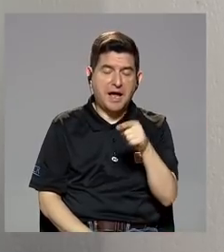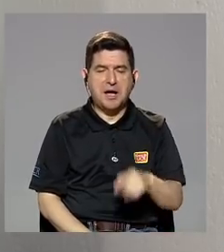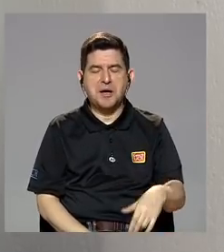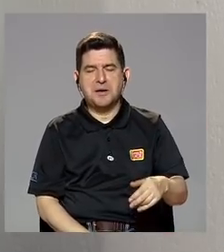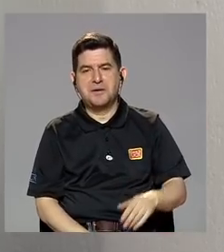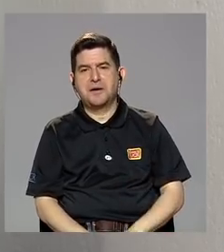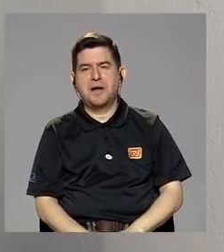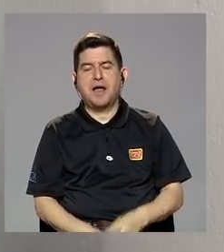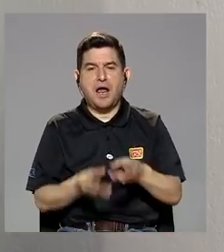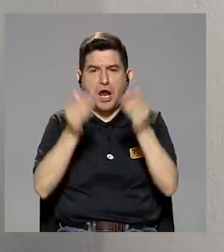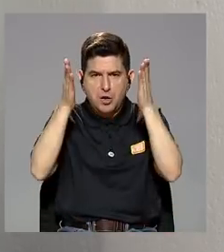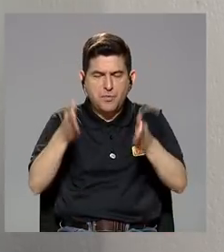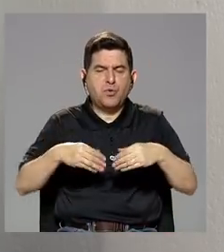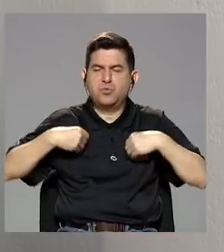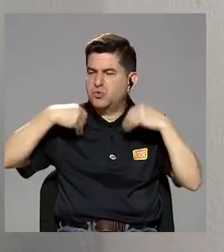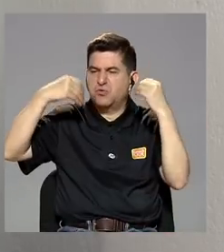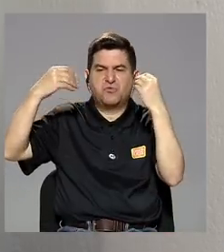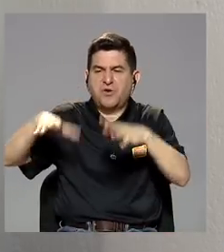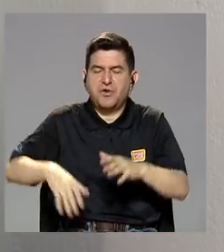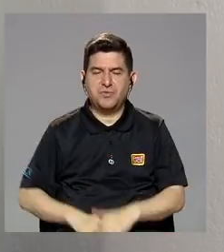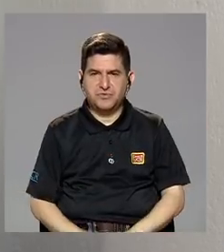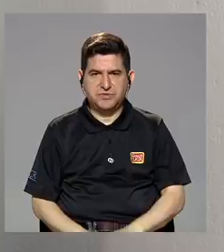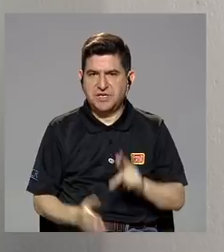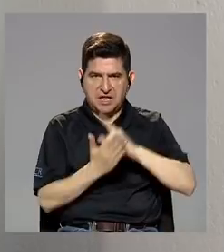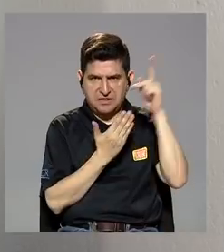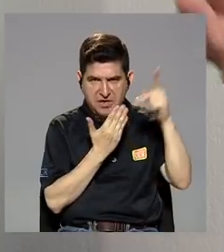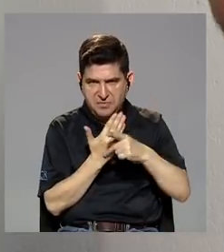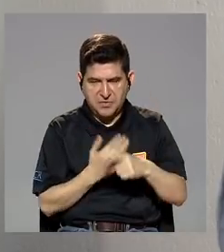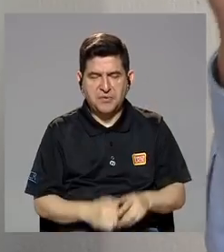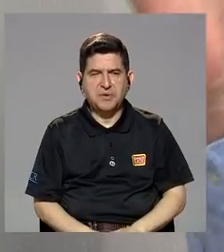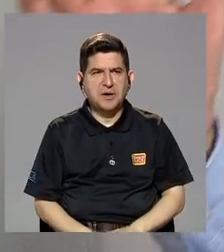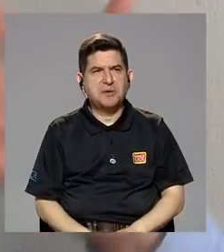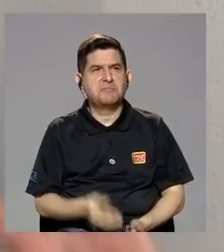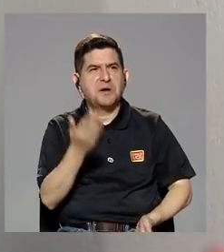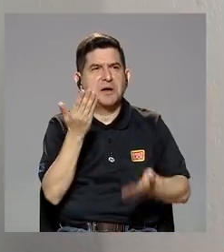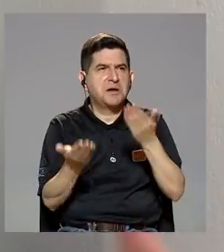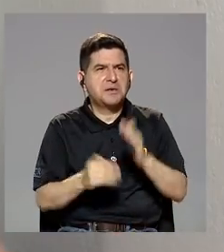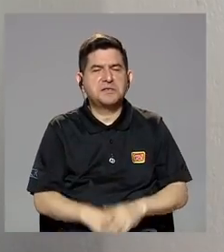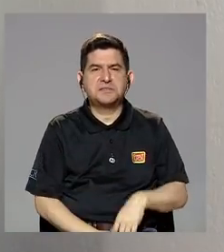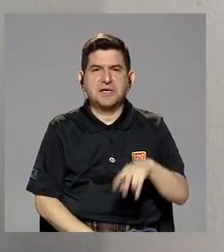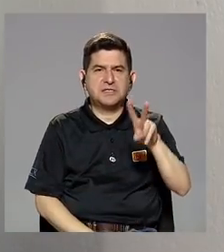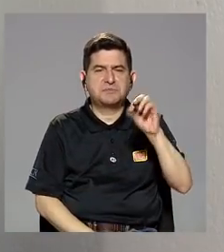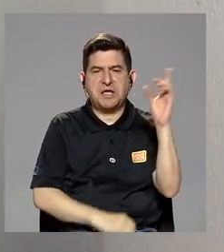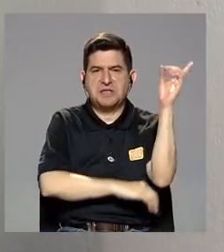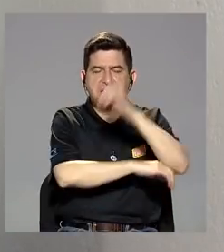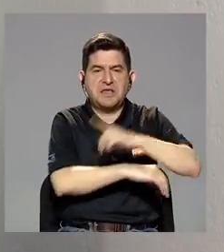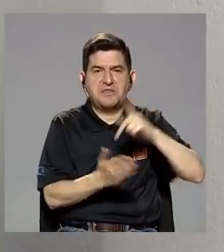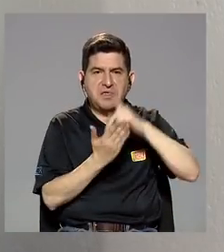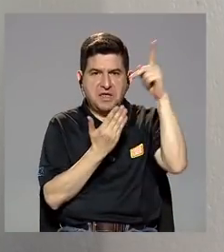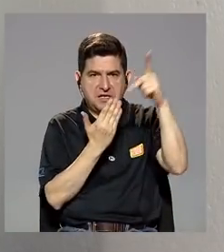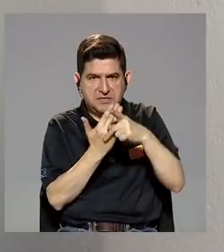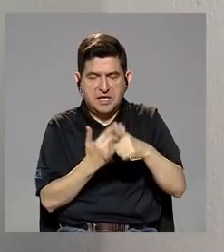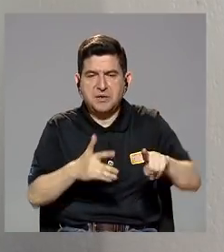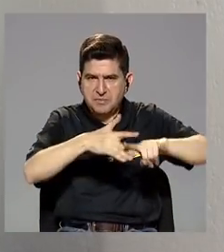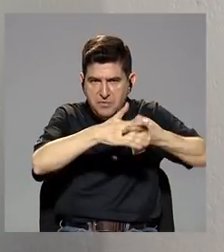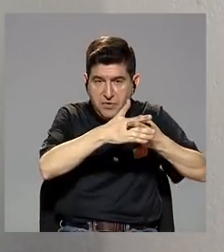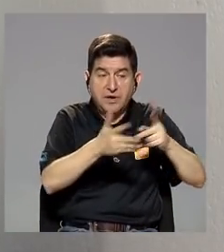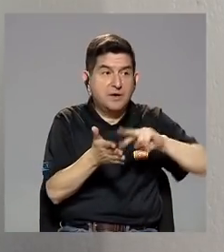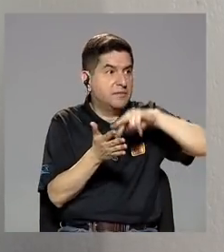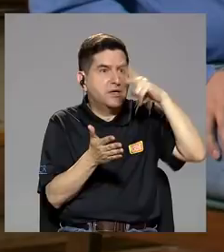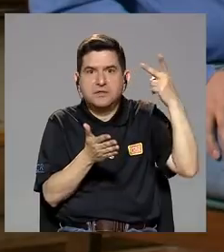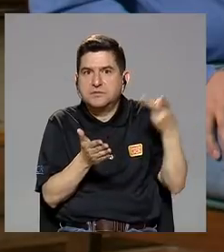fantástico y el producto renuncia el productor de fantástico renuncia como a los 20 días de estar el programa en el aire lo cual